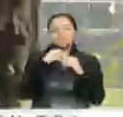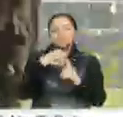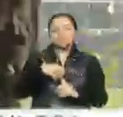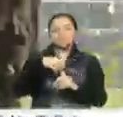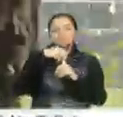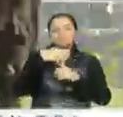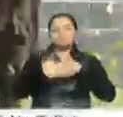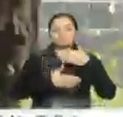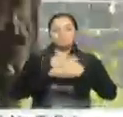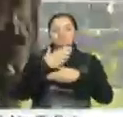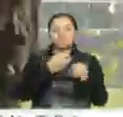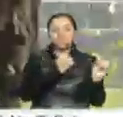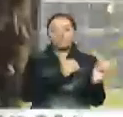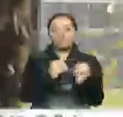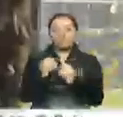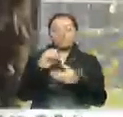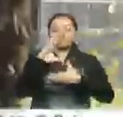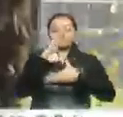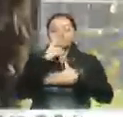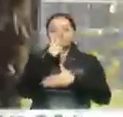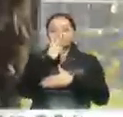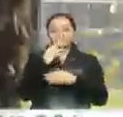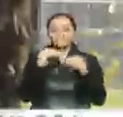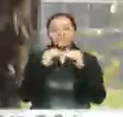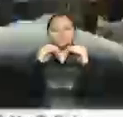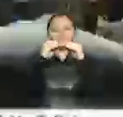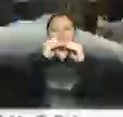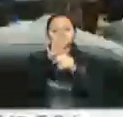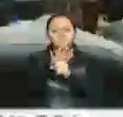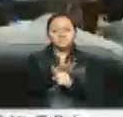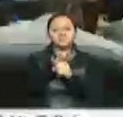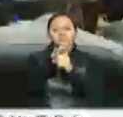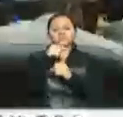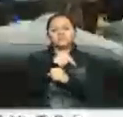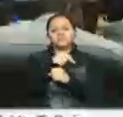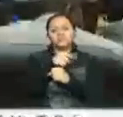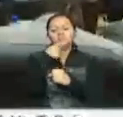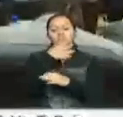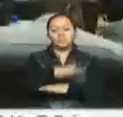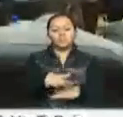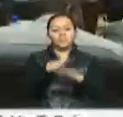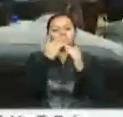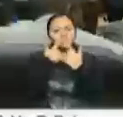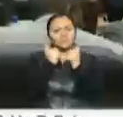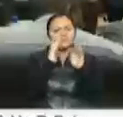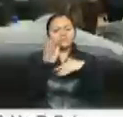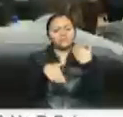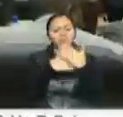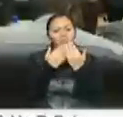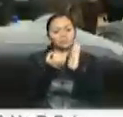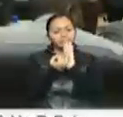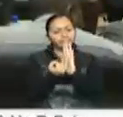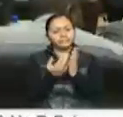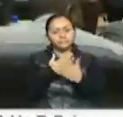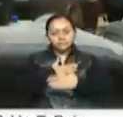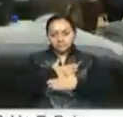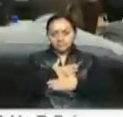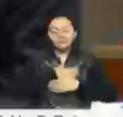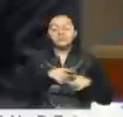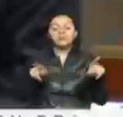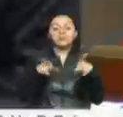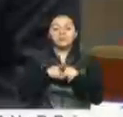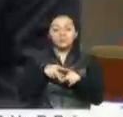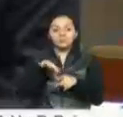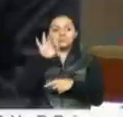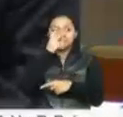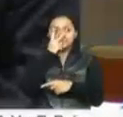de la organización continental está el de ejercer presiones para que el pueblo saharaui ejerza su libre derecho a la autodeterminación. Y señaló que estamos ante